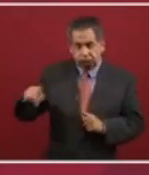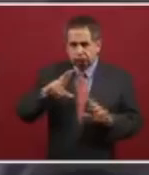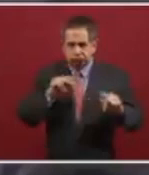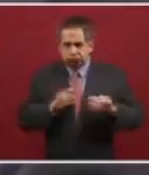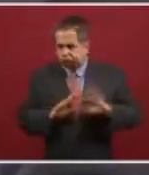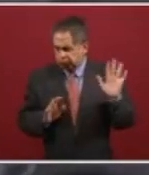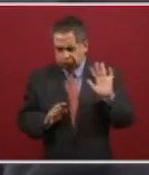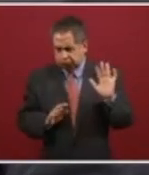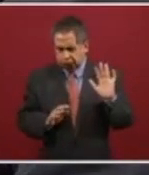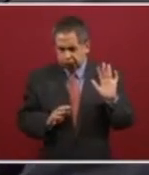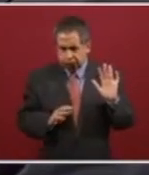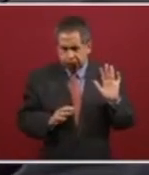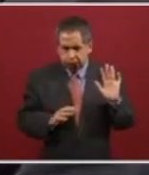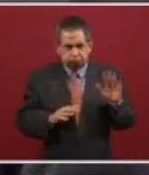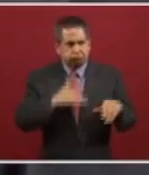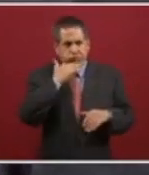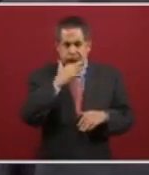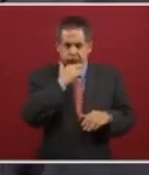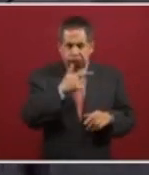Quieren que